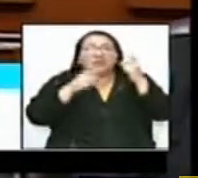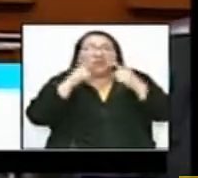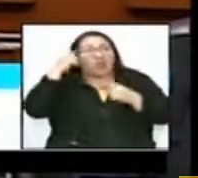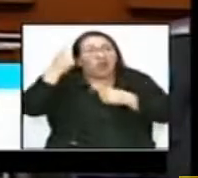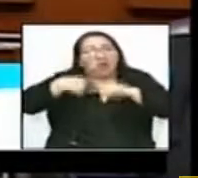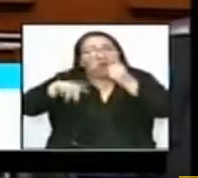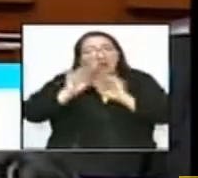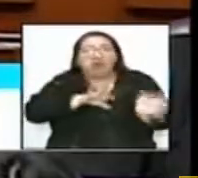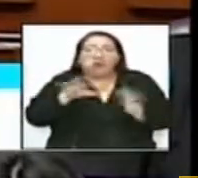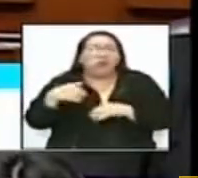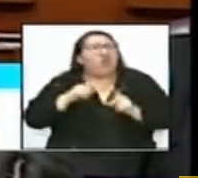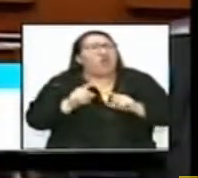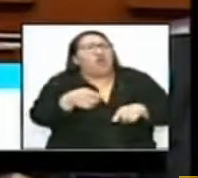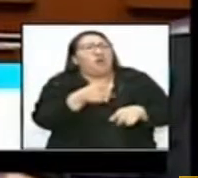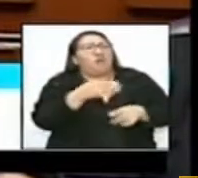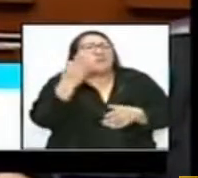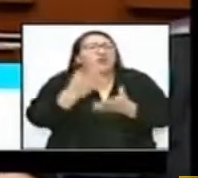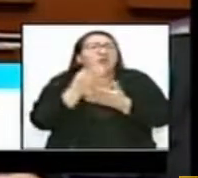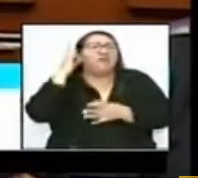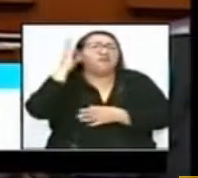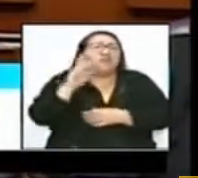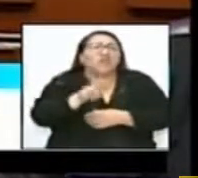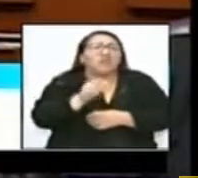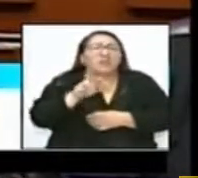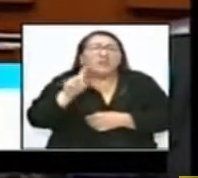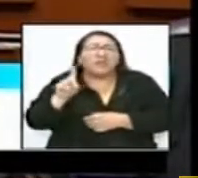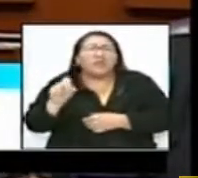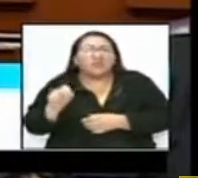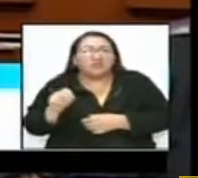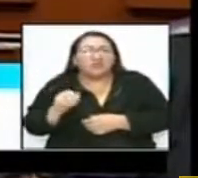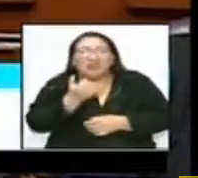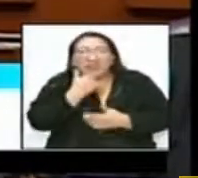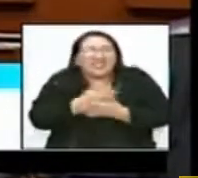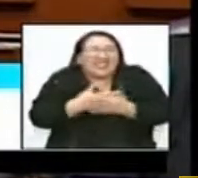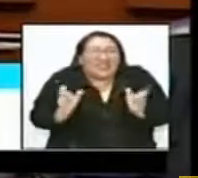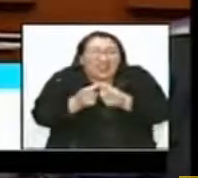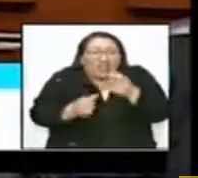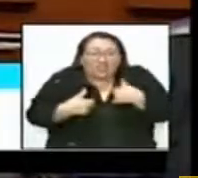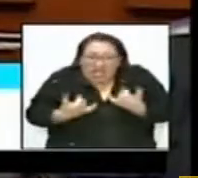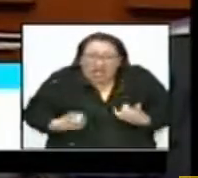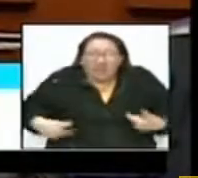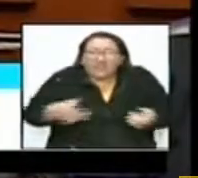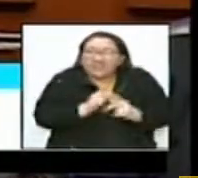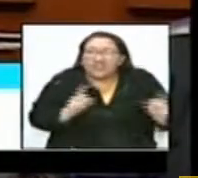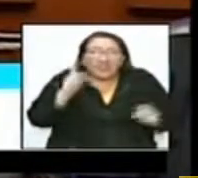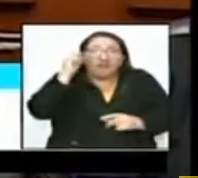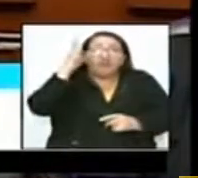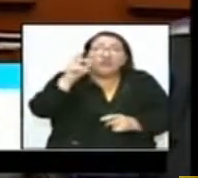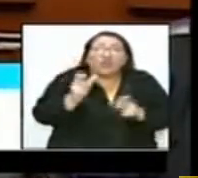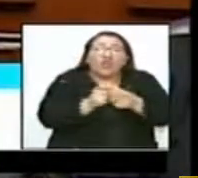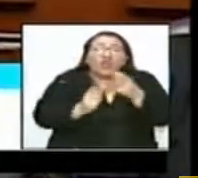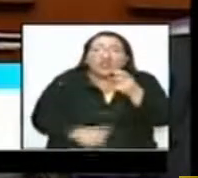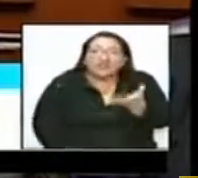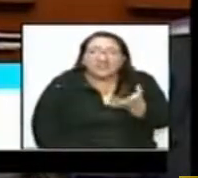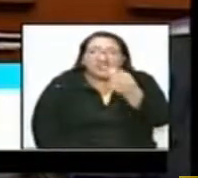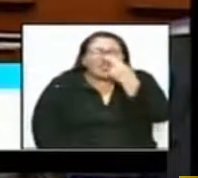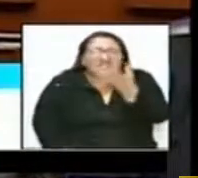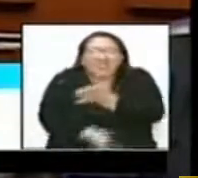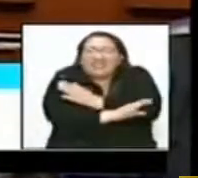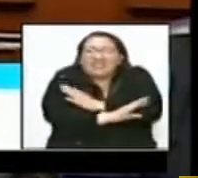con lo que va a pasar el año 21 que ni siquiera le va a pasar a los congresistas actuales y no tiene que ver